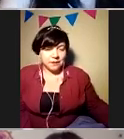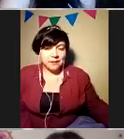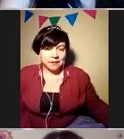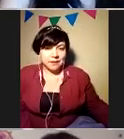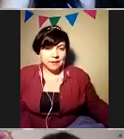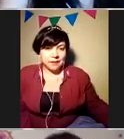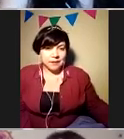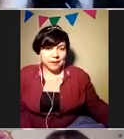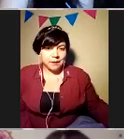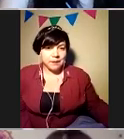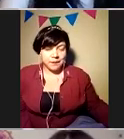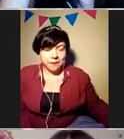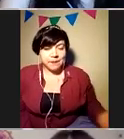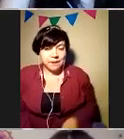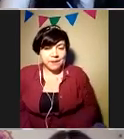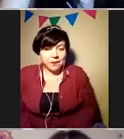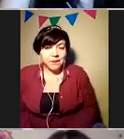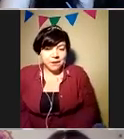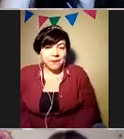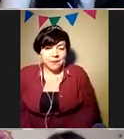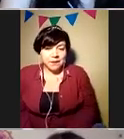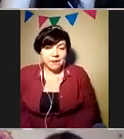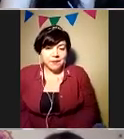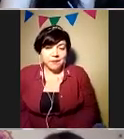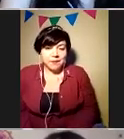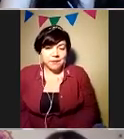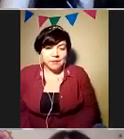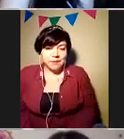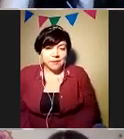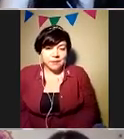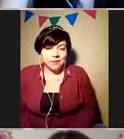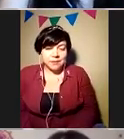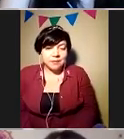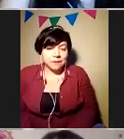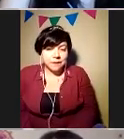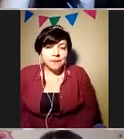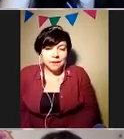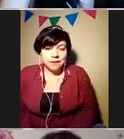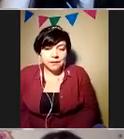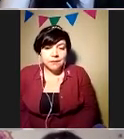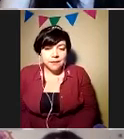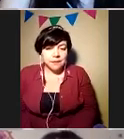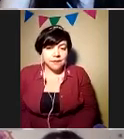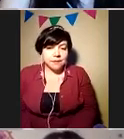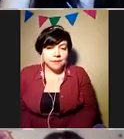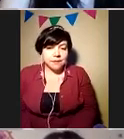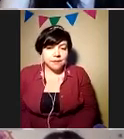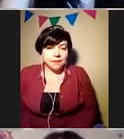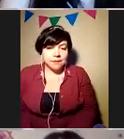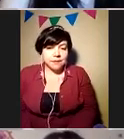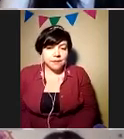fue volver a nutrirme, era lo que estaba haciendo, igual era malo, igual era súper contaminante mi tienda, igual que todas. Entonces, de ahí tuve